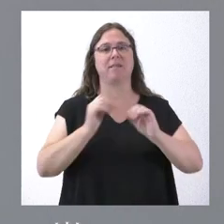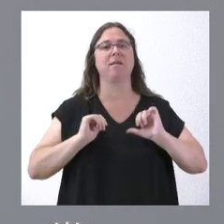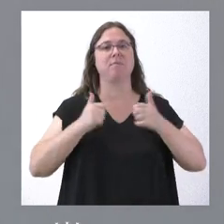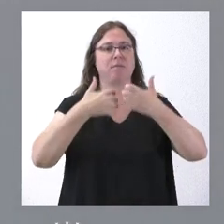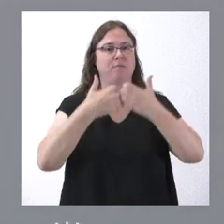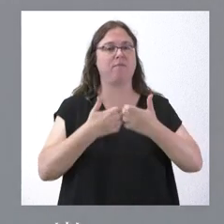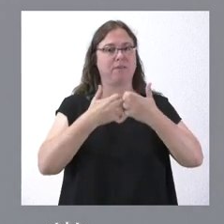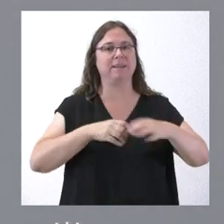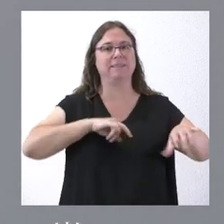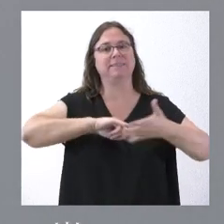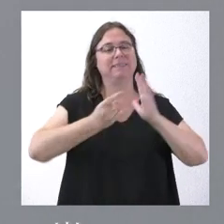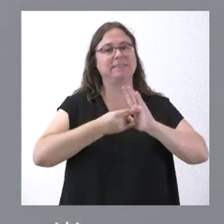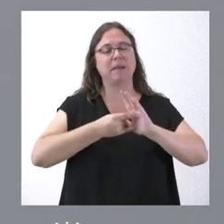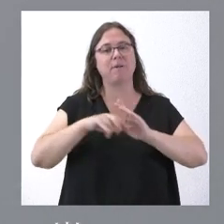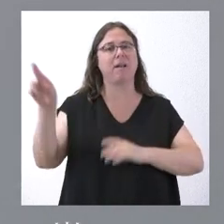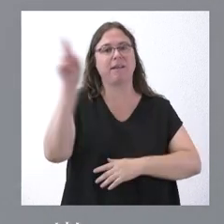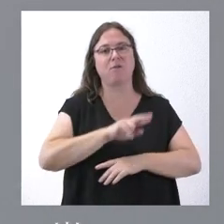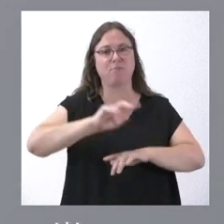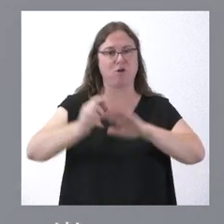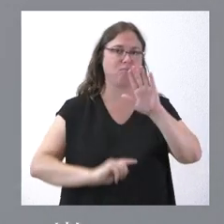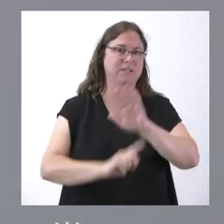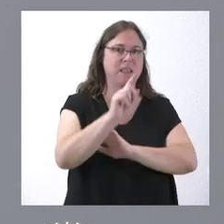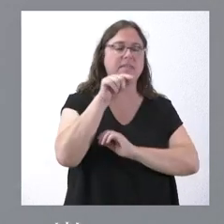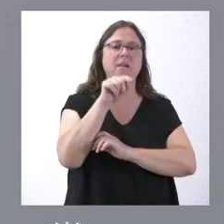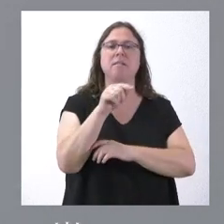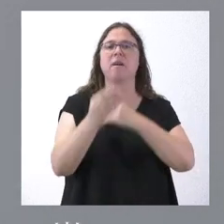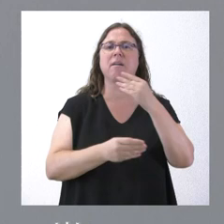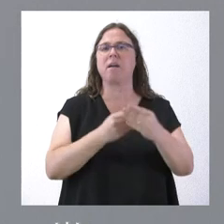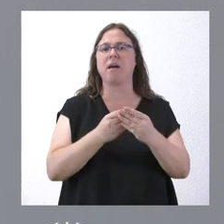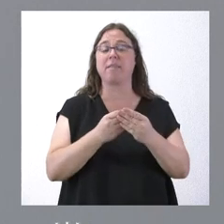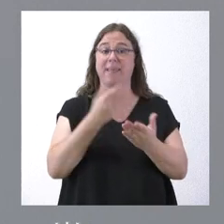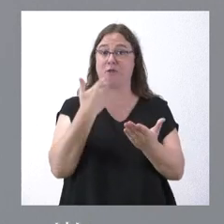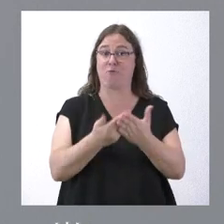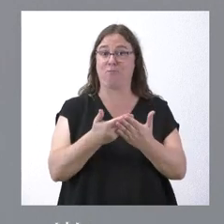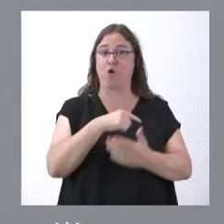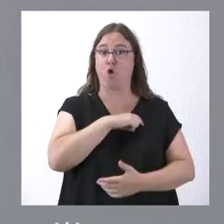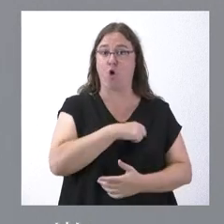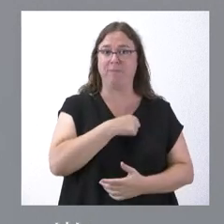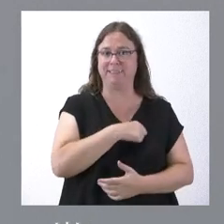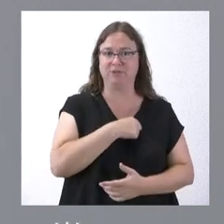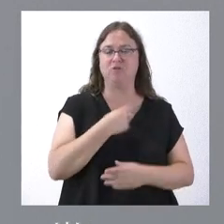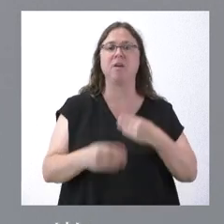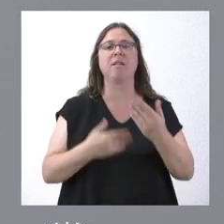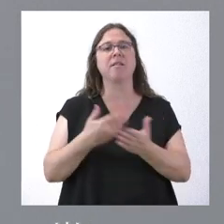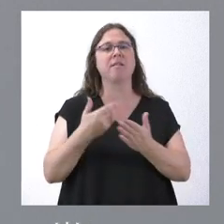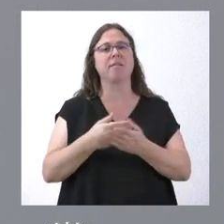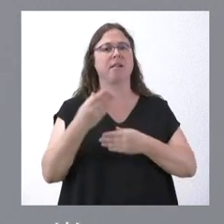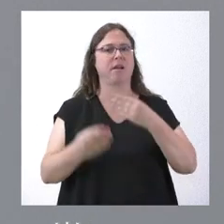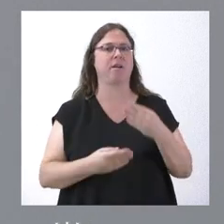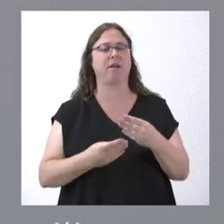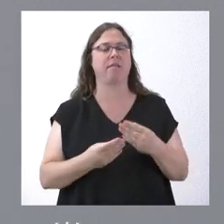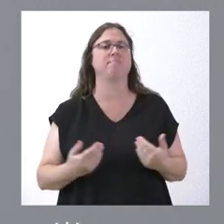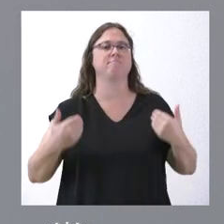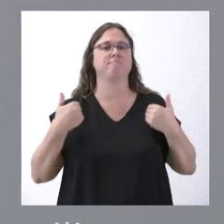de Recuperación y Resiliencia y lo que certifica la comisión que se encarga de